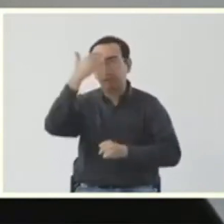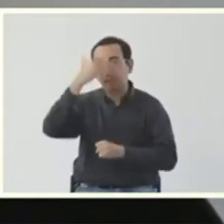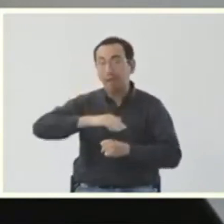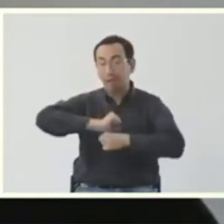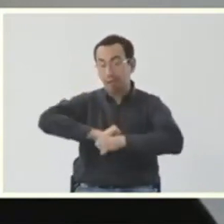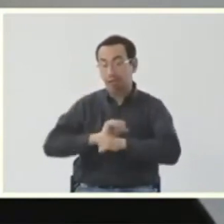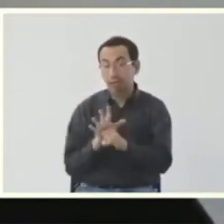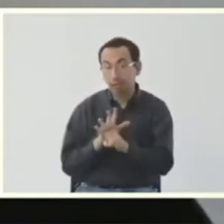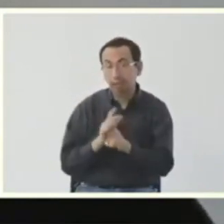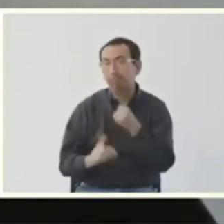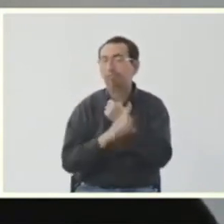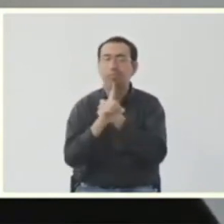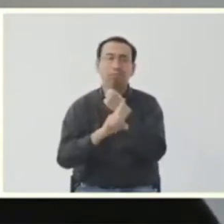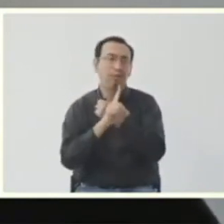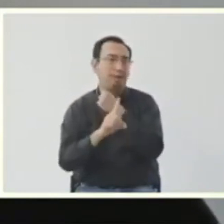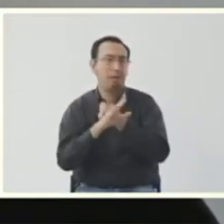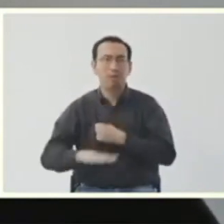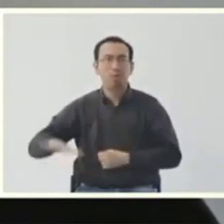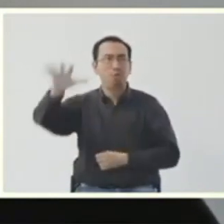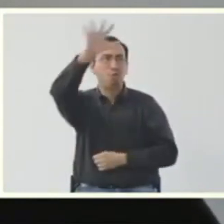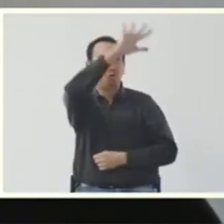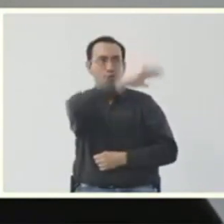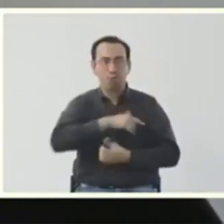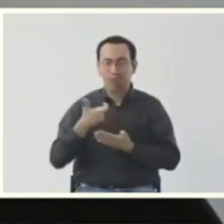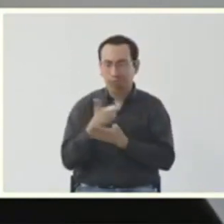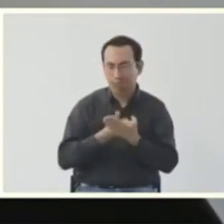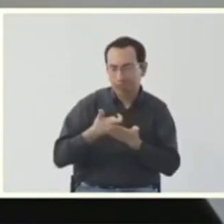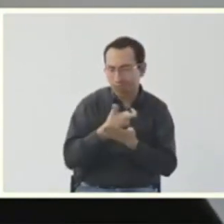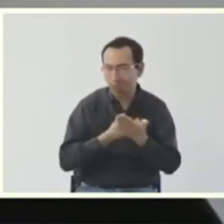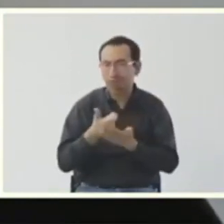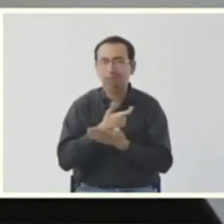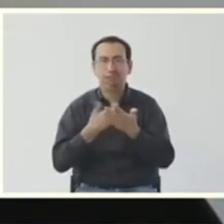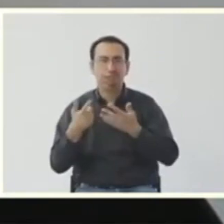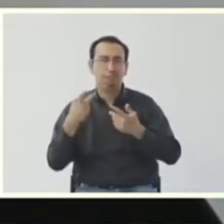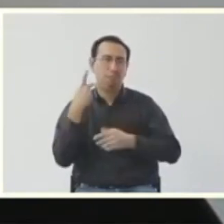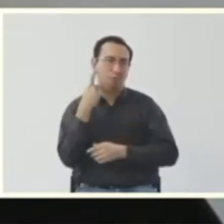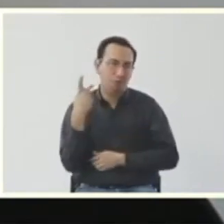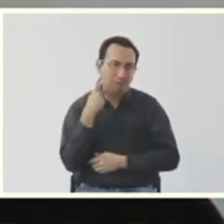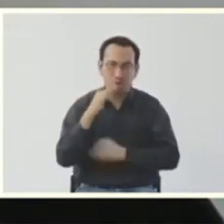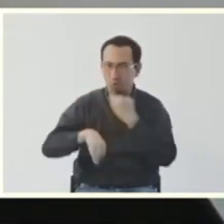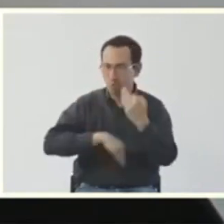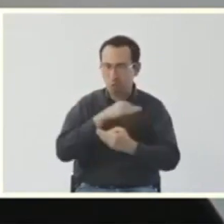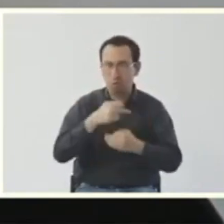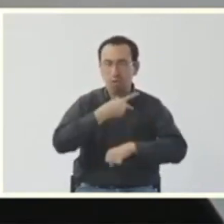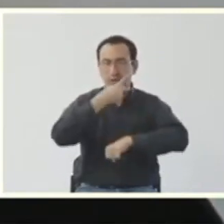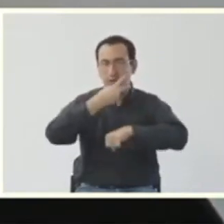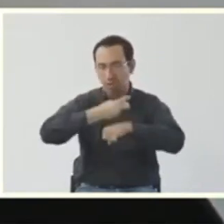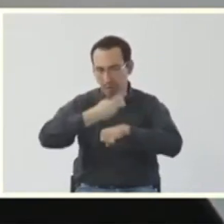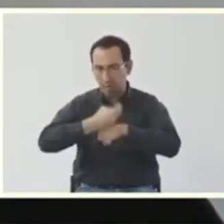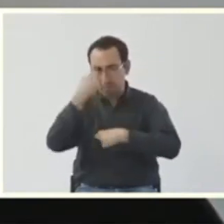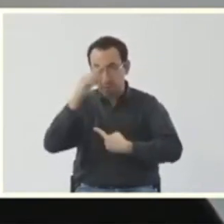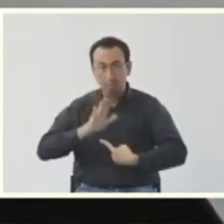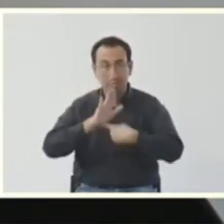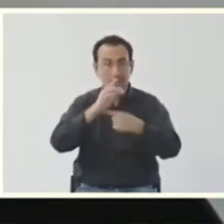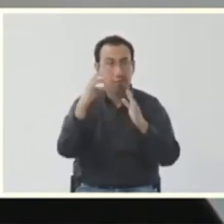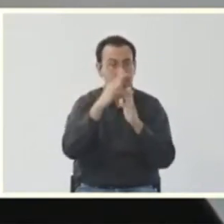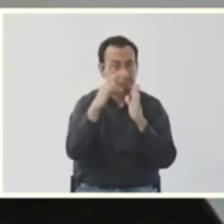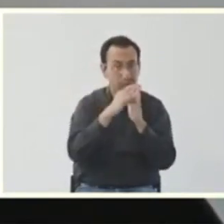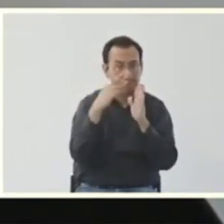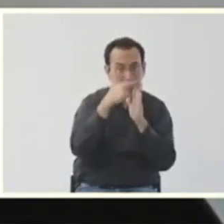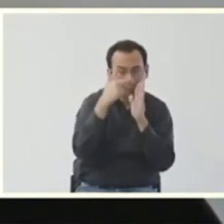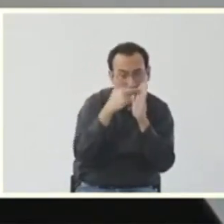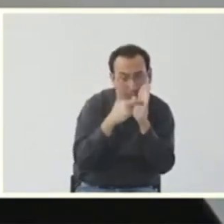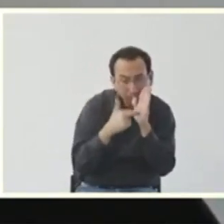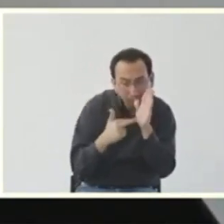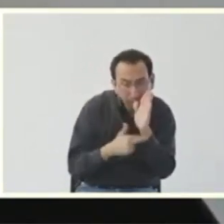fenómeno que afecta a toda la vida social laboral y económica y en este caso la política 2 que los requisitos para presentar la carta de intención